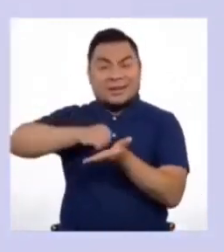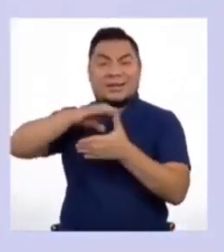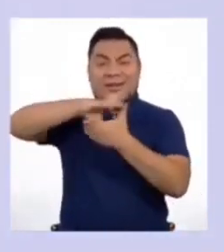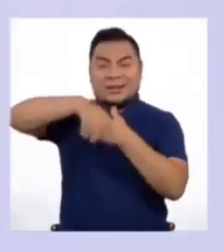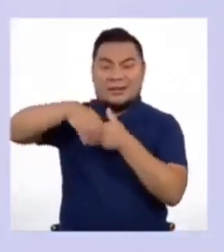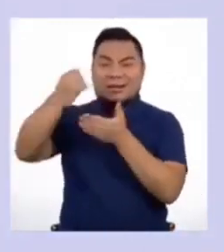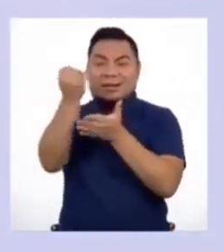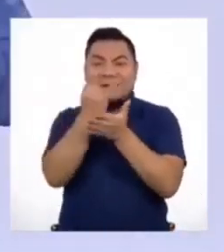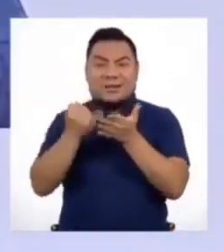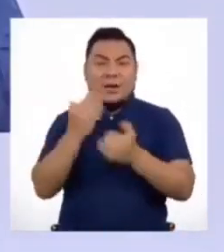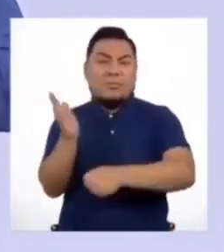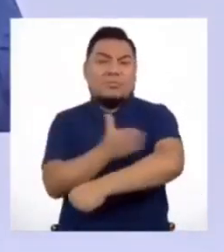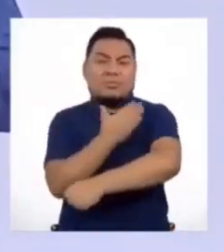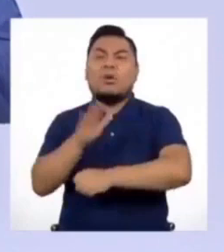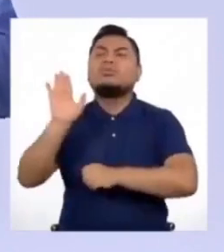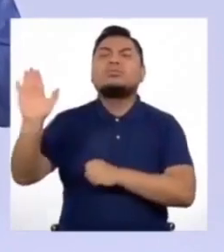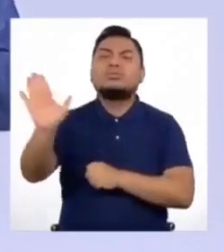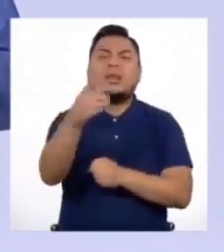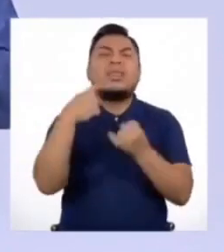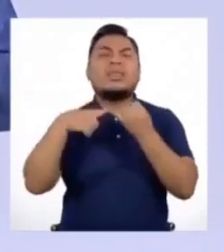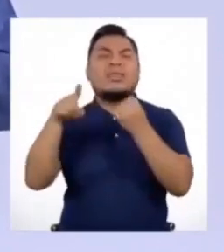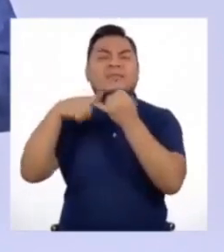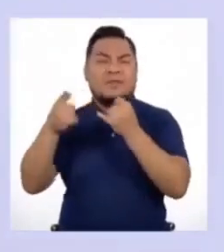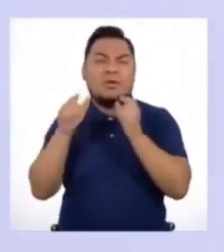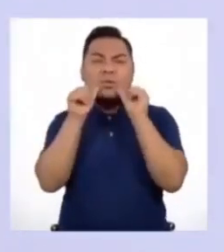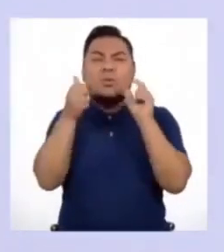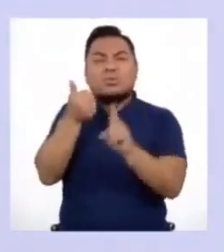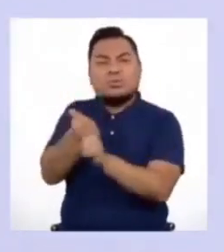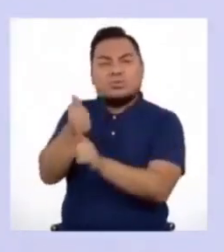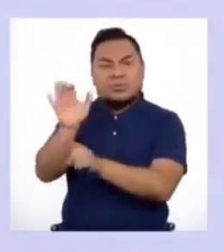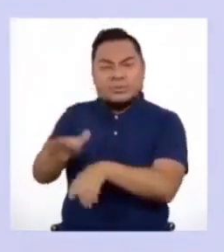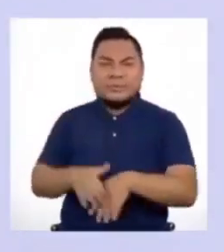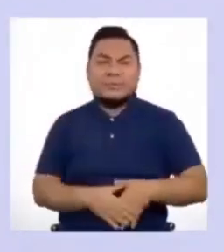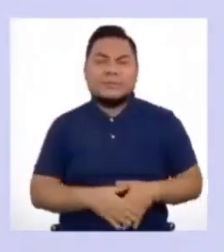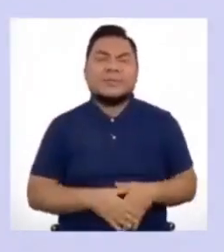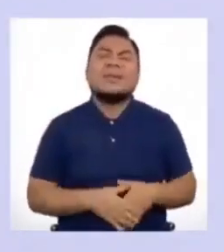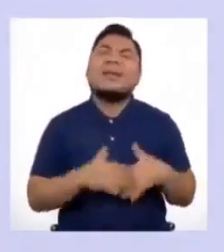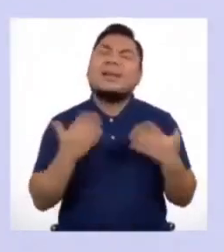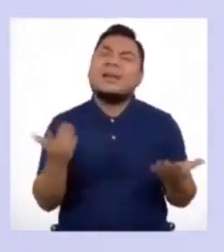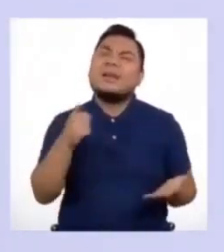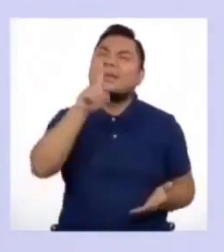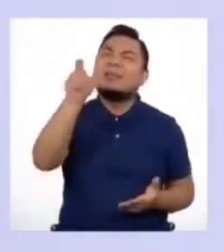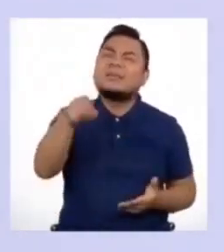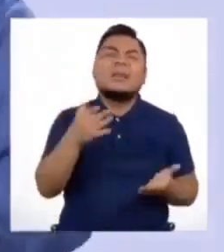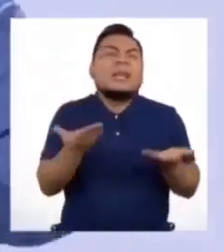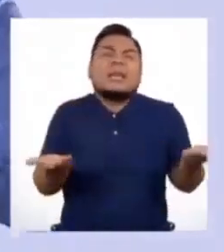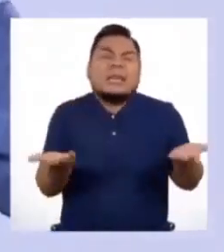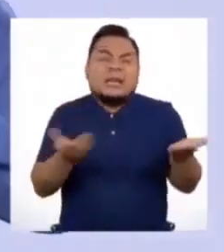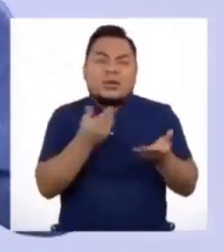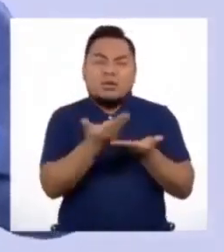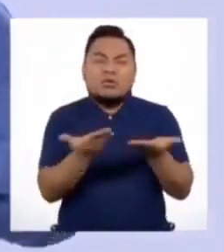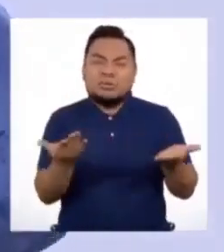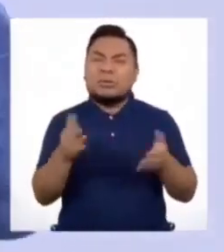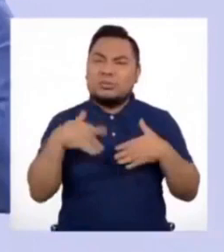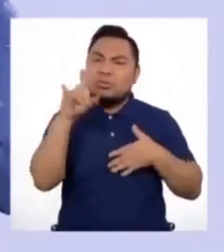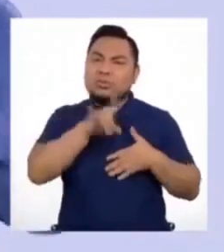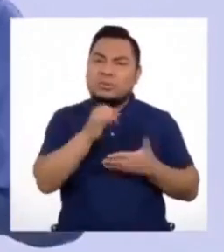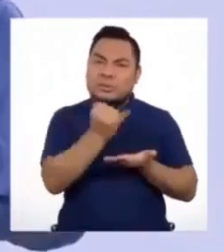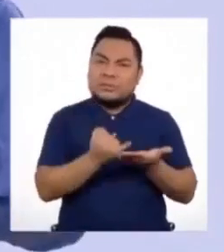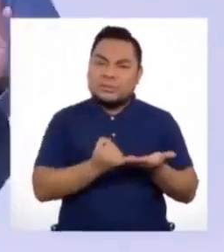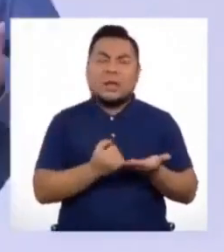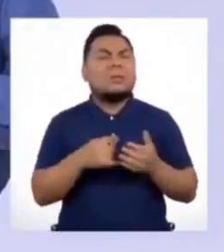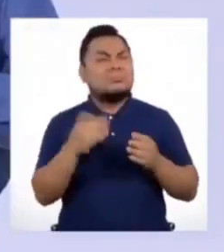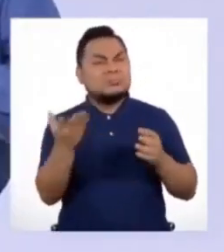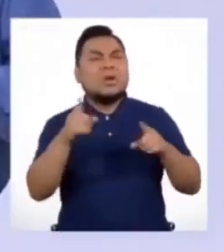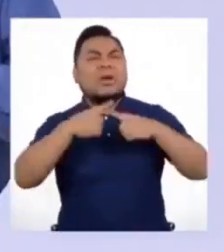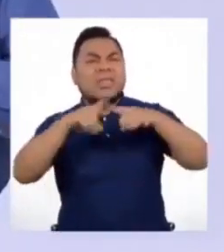un lenguaje diferente, muy suyo, muy propio. ¿Qué otros materiales podemos usar para dibujar? Los materiales pueden ser